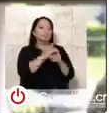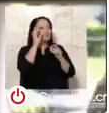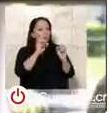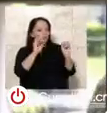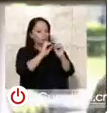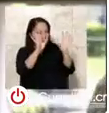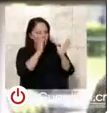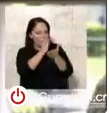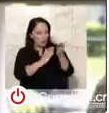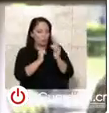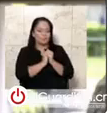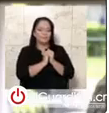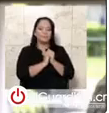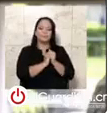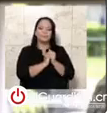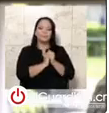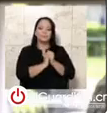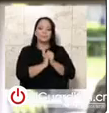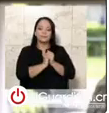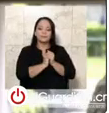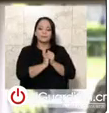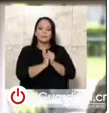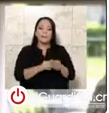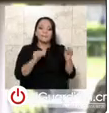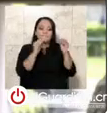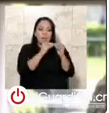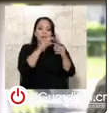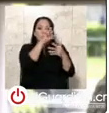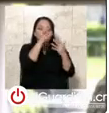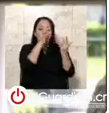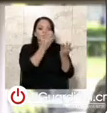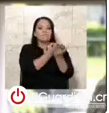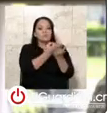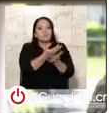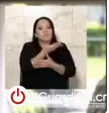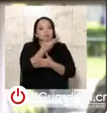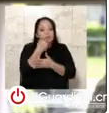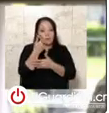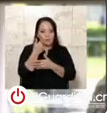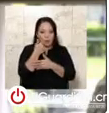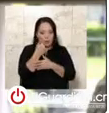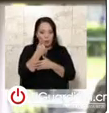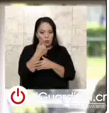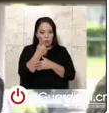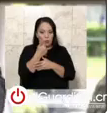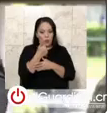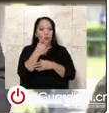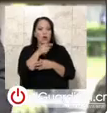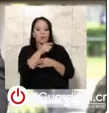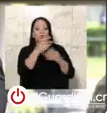tener claro algo. Más opciones de financiamiento son mejores cuando usted es una